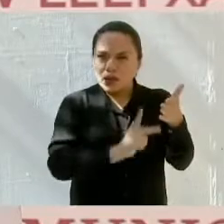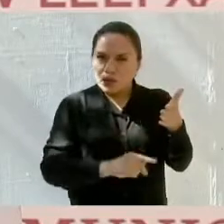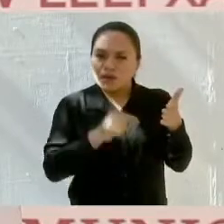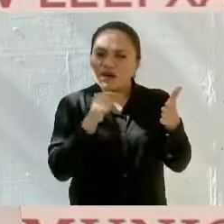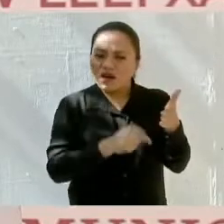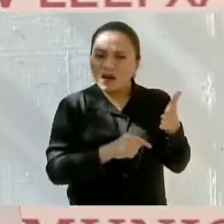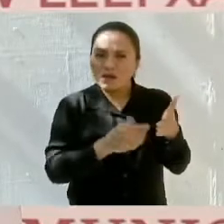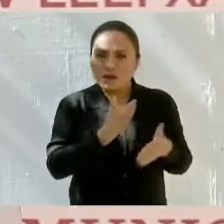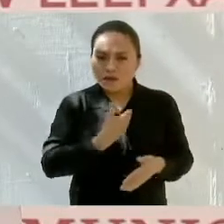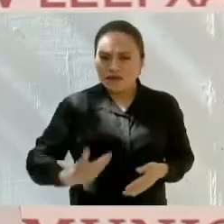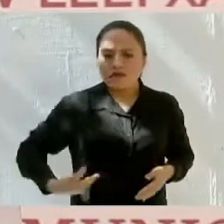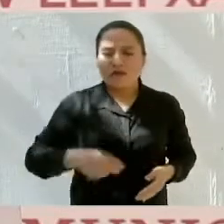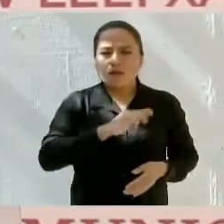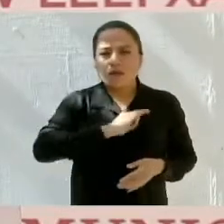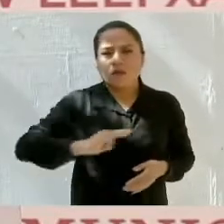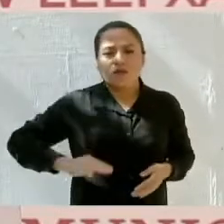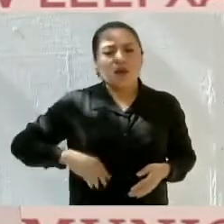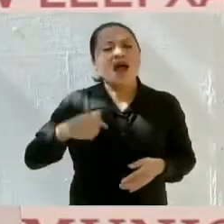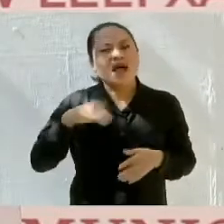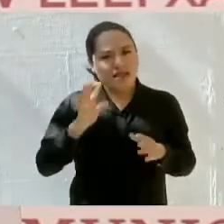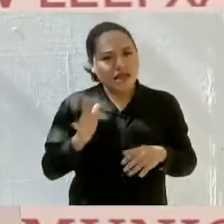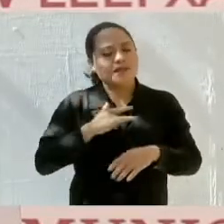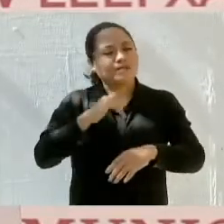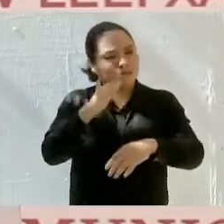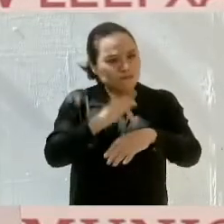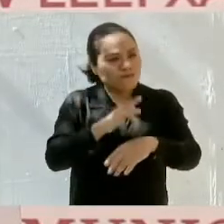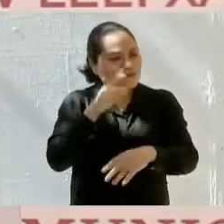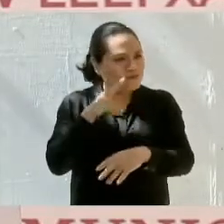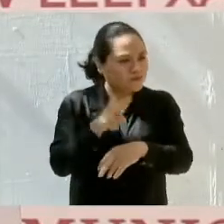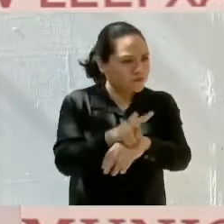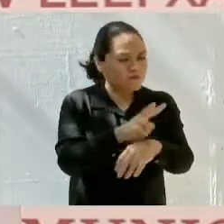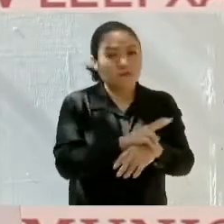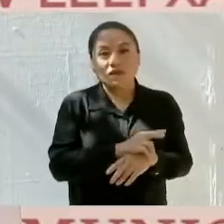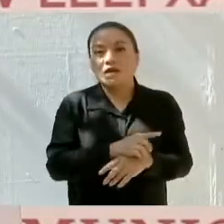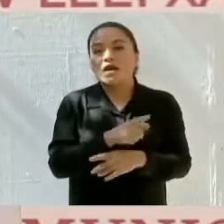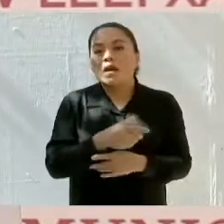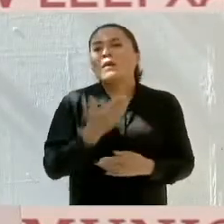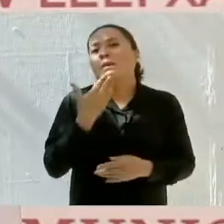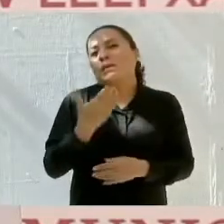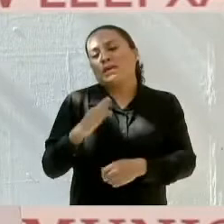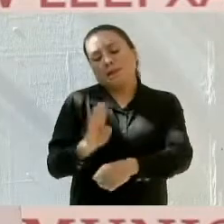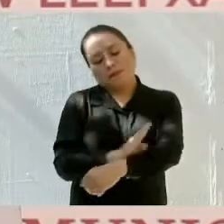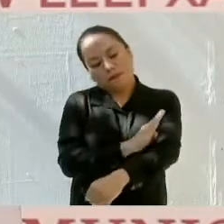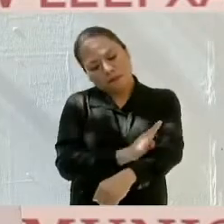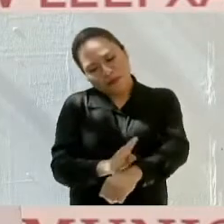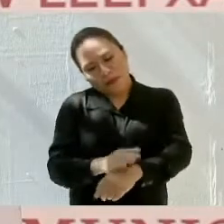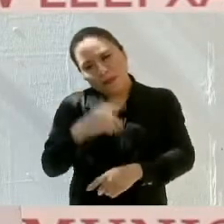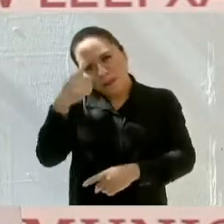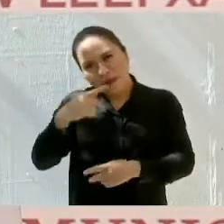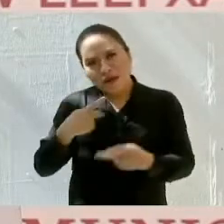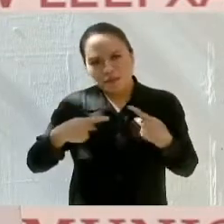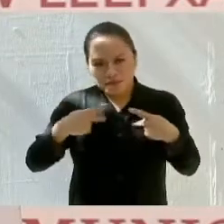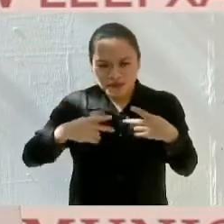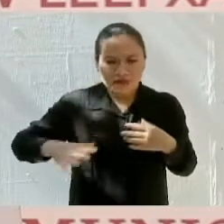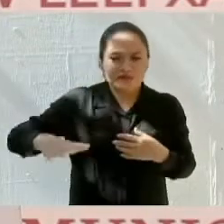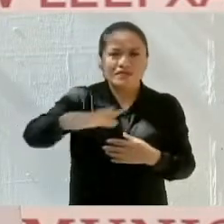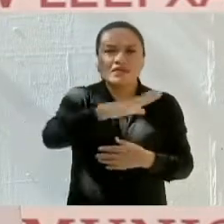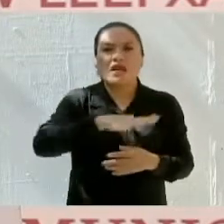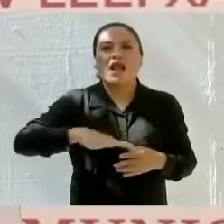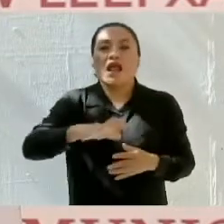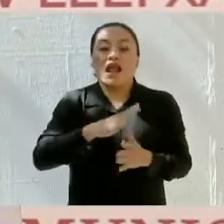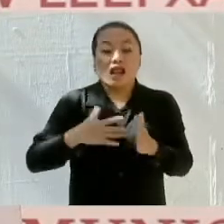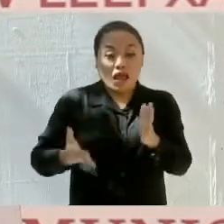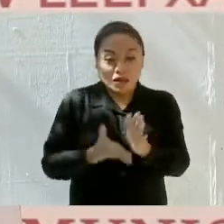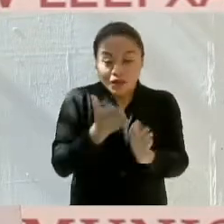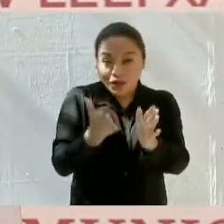presidente municipal lo he palpado, ha traído muchos beneficios durante la construcción y